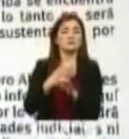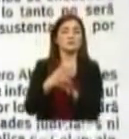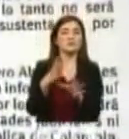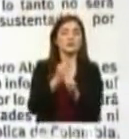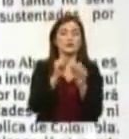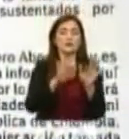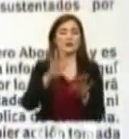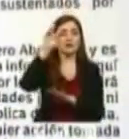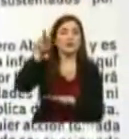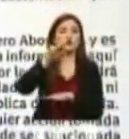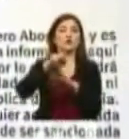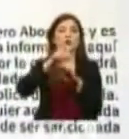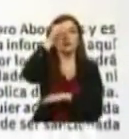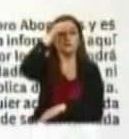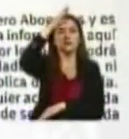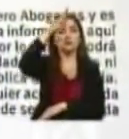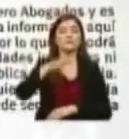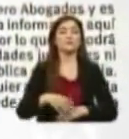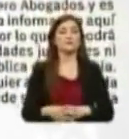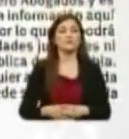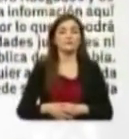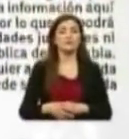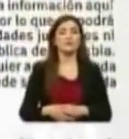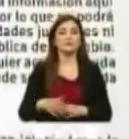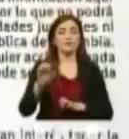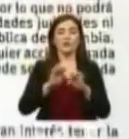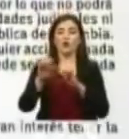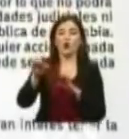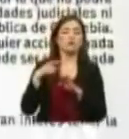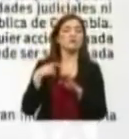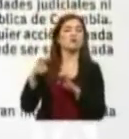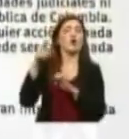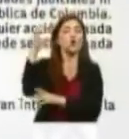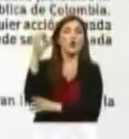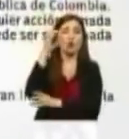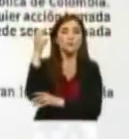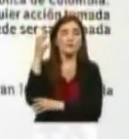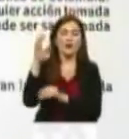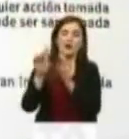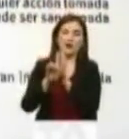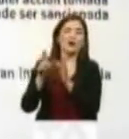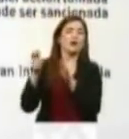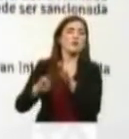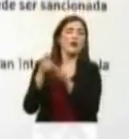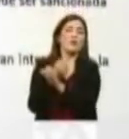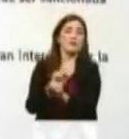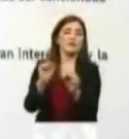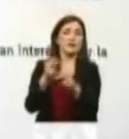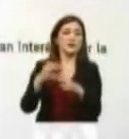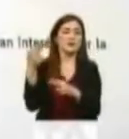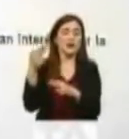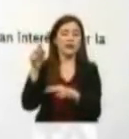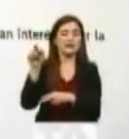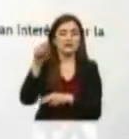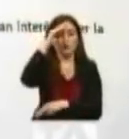hecho la Secretaría Nacional de Inteligencia a un estudio jurídico en Colombia para que actúen como defensa de los